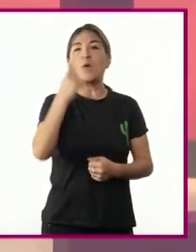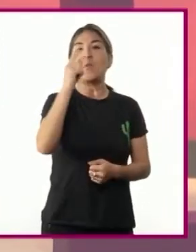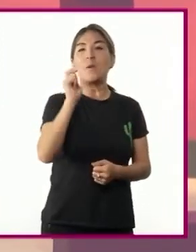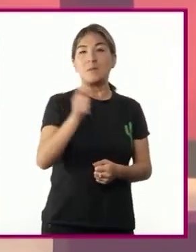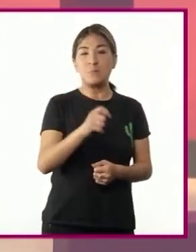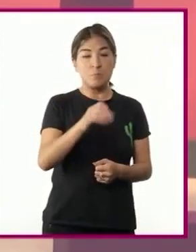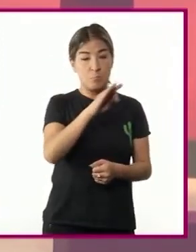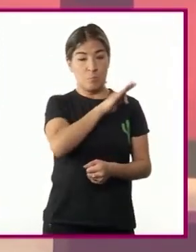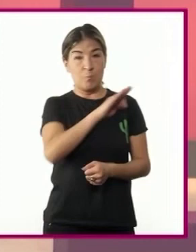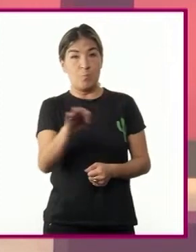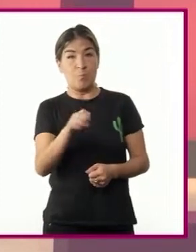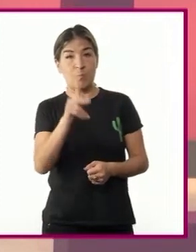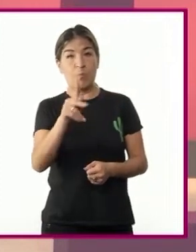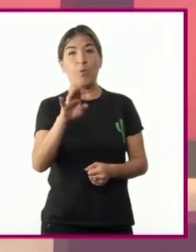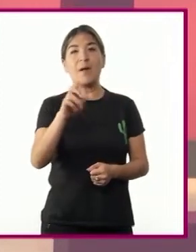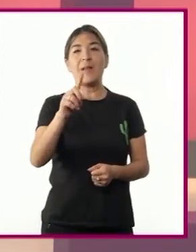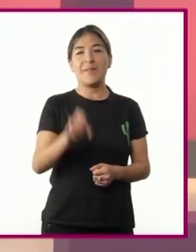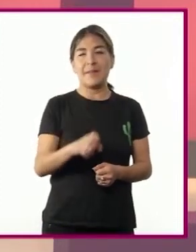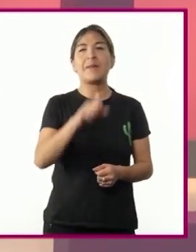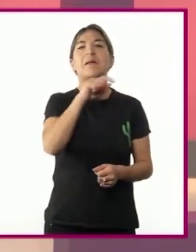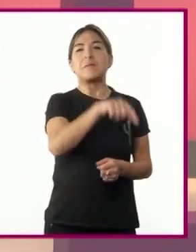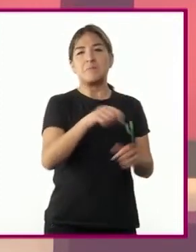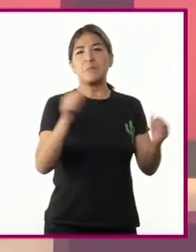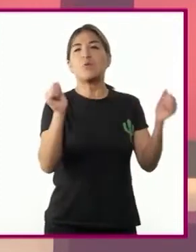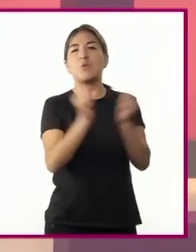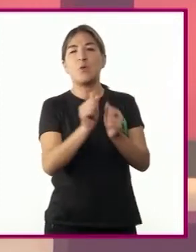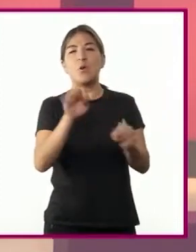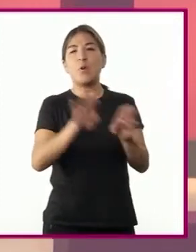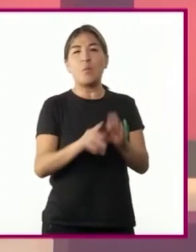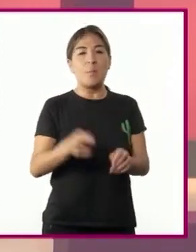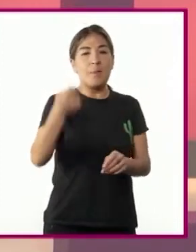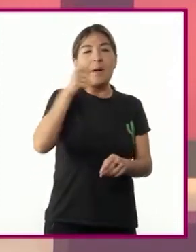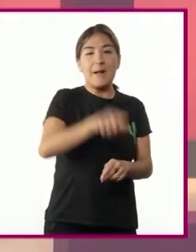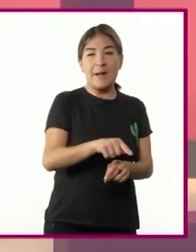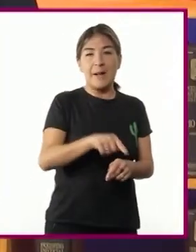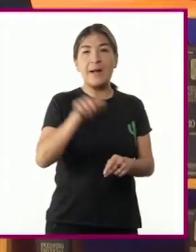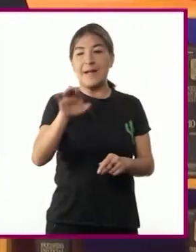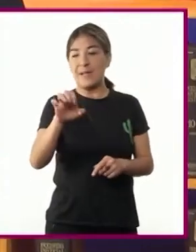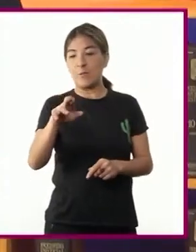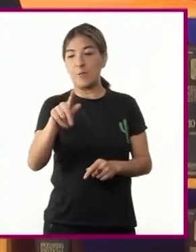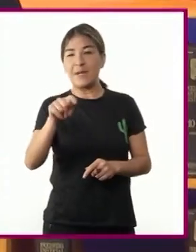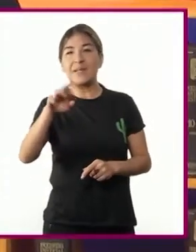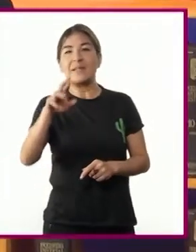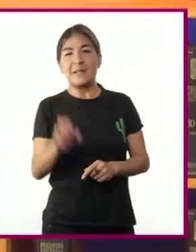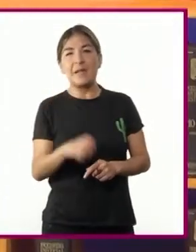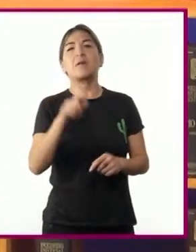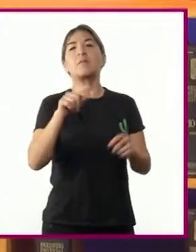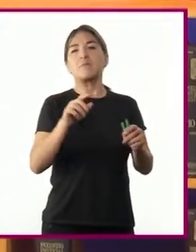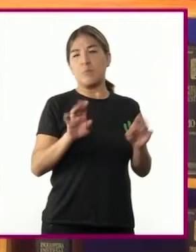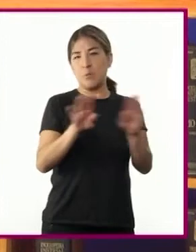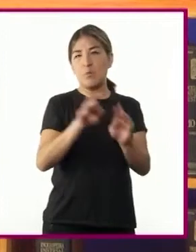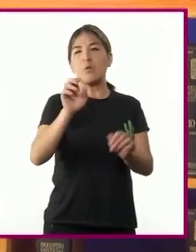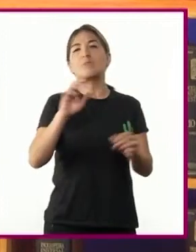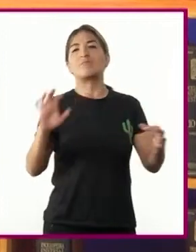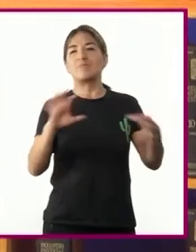puede está en modo indicativo y encuentre en modo subjuntivo. Profesora, pero ¿qué no